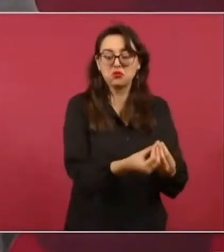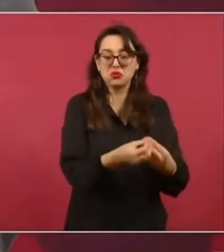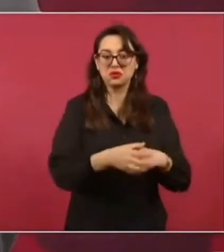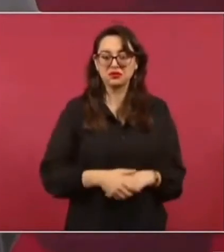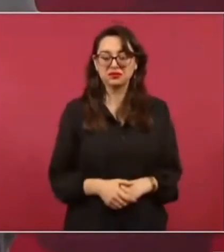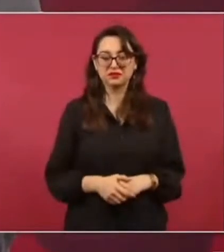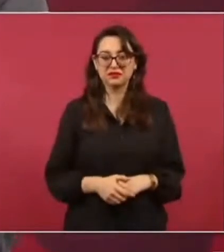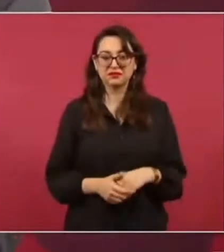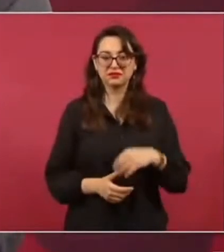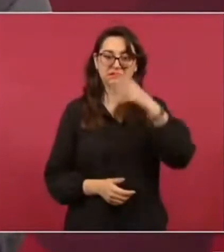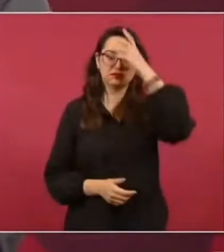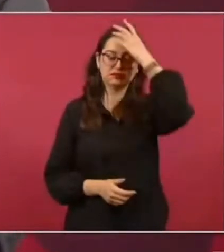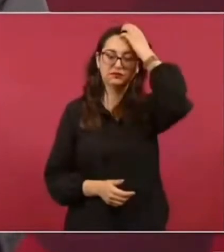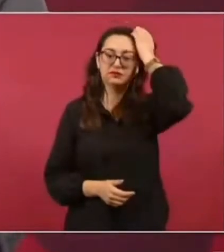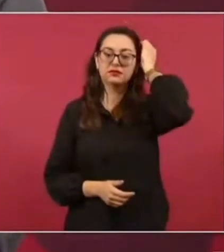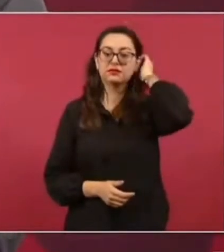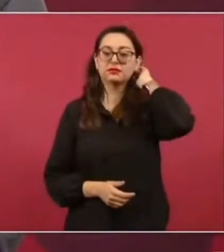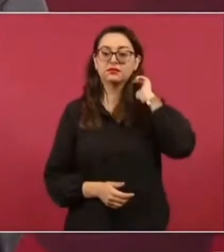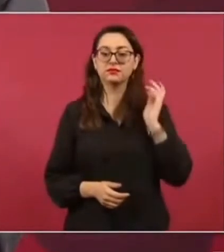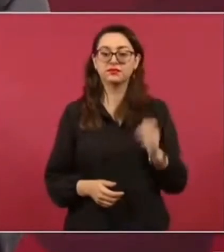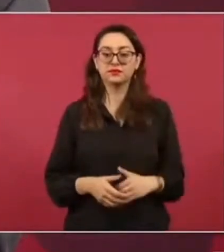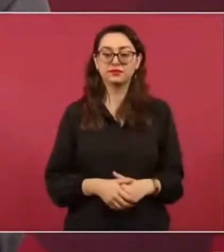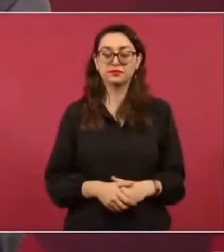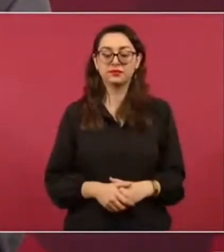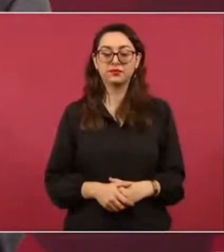O sea, se suman